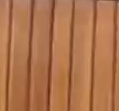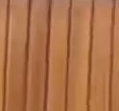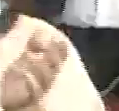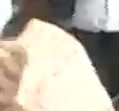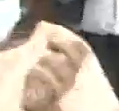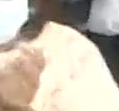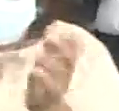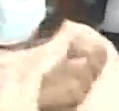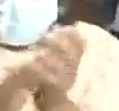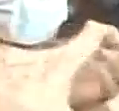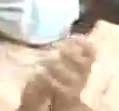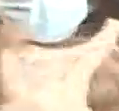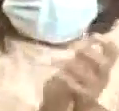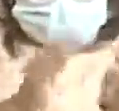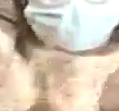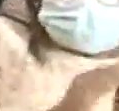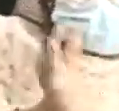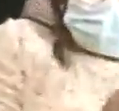Una y otra vez.